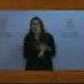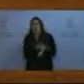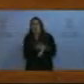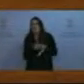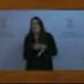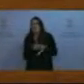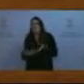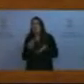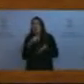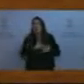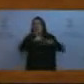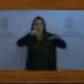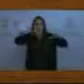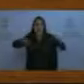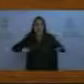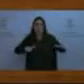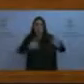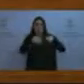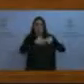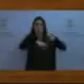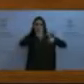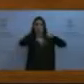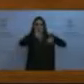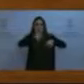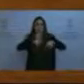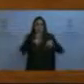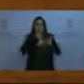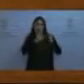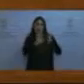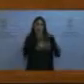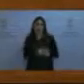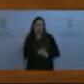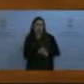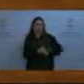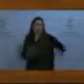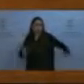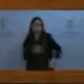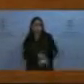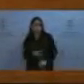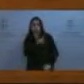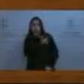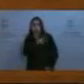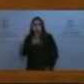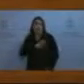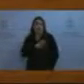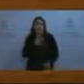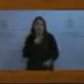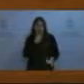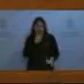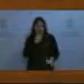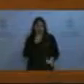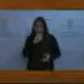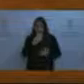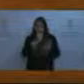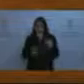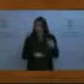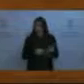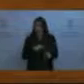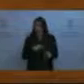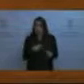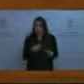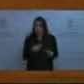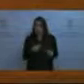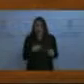suelo industrial en los proyectos megalómanos del señor Areces y que está hecho todos ellos